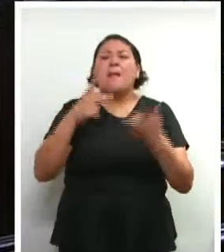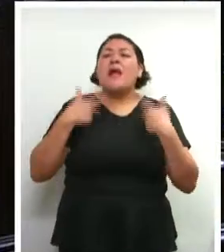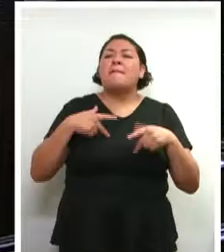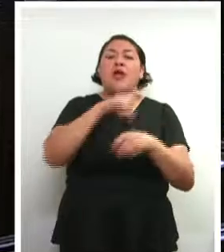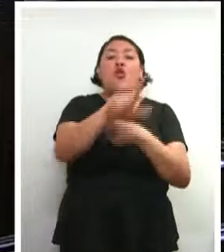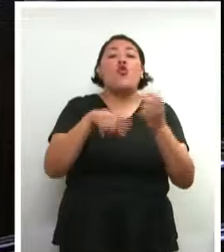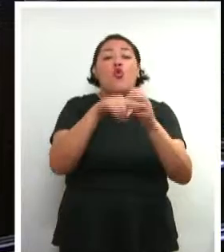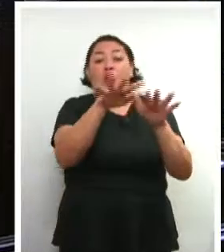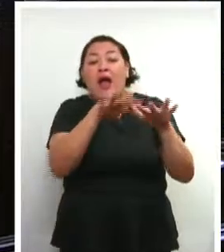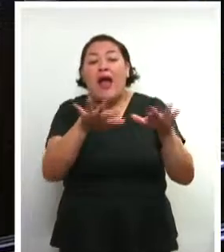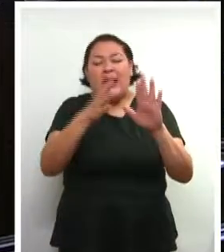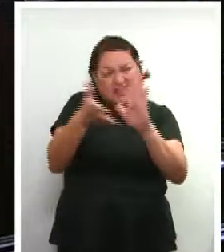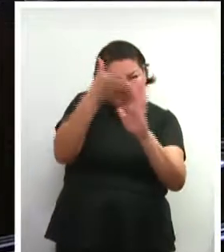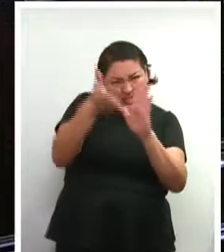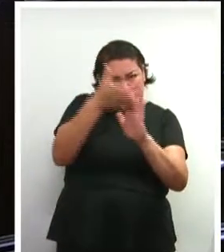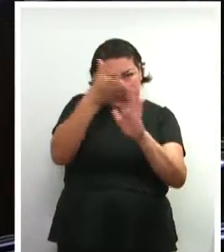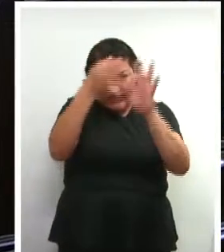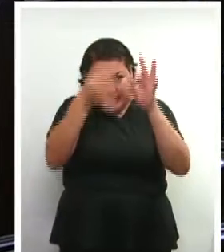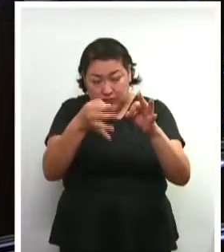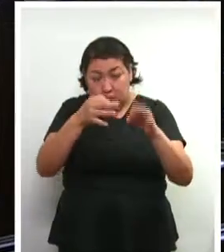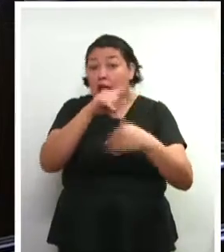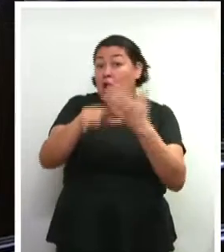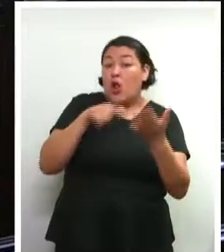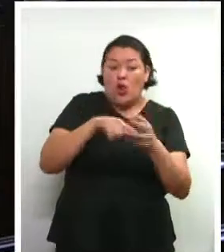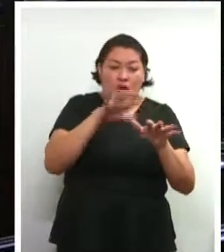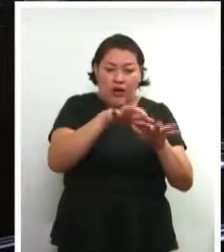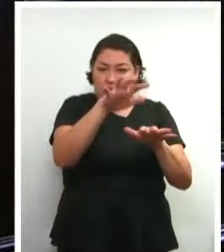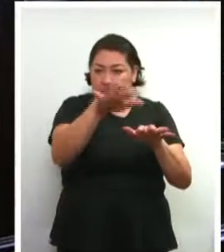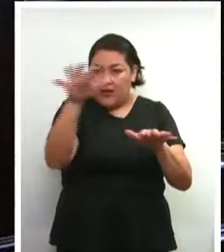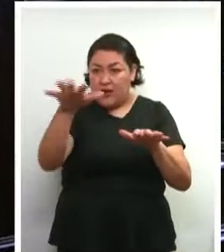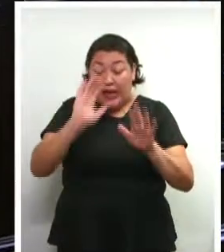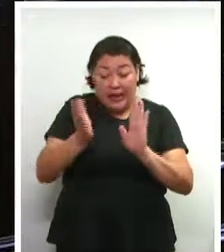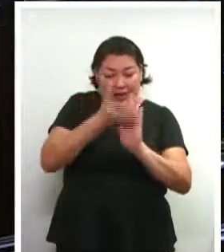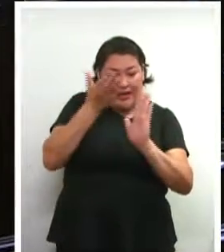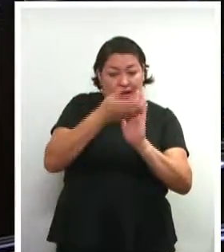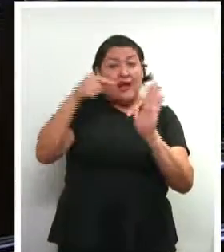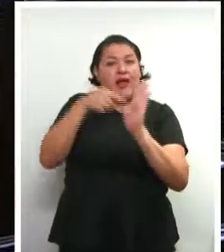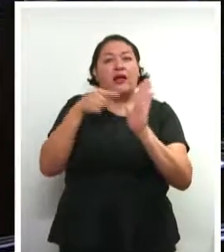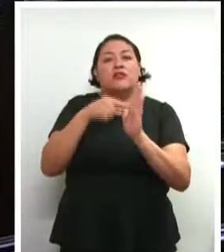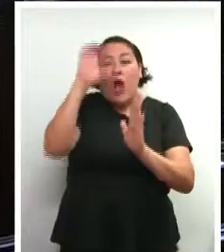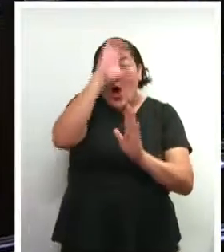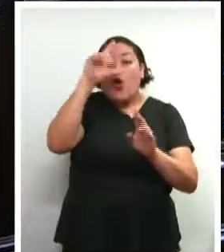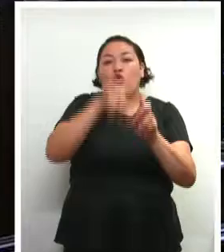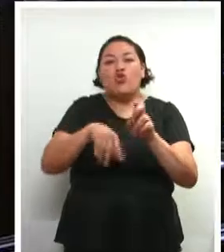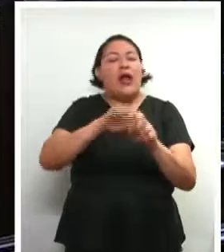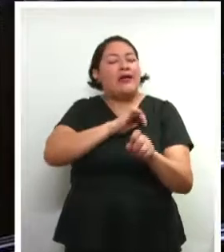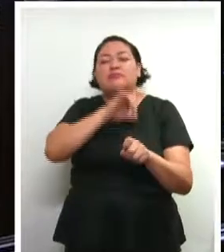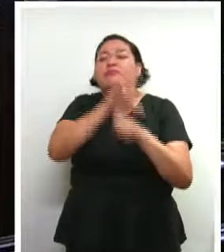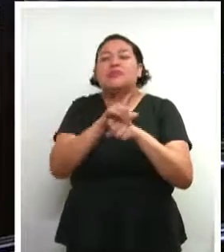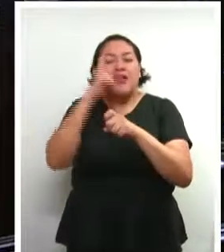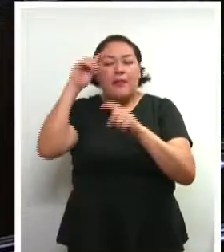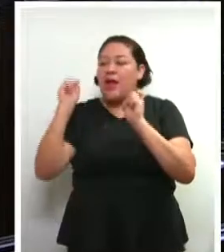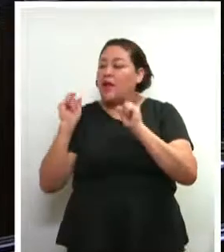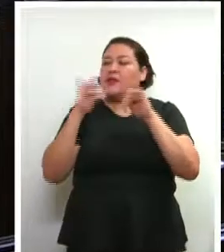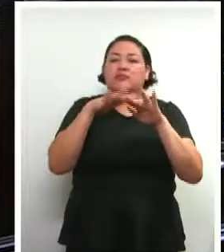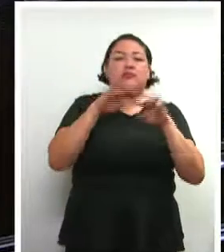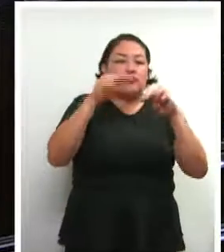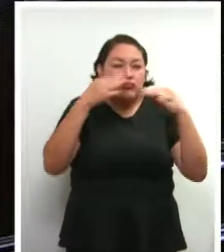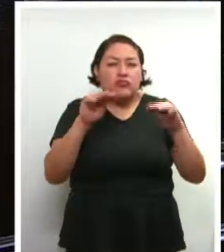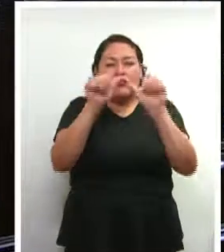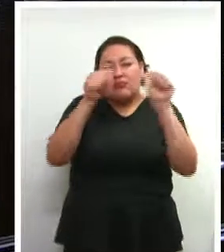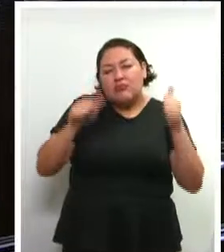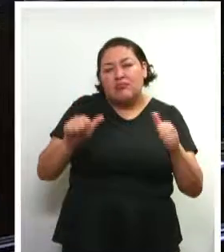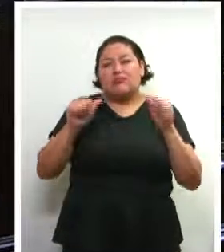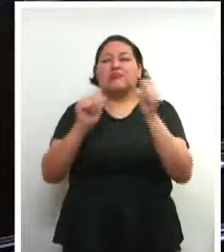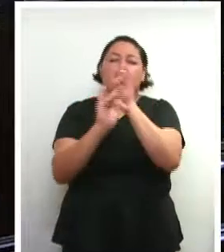infraestructura digna en cada ayuntamiento. Que cada ayuntamiento tenga al menos un centro artístico y cultural construido y diseñado expresamente para cada manifestación artística.